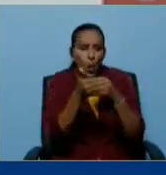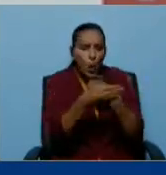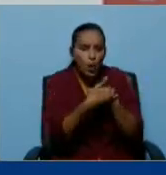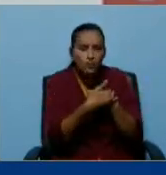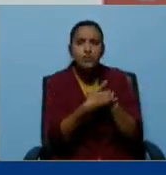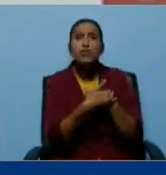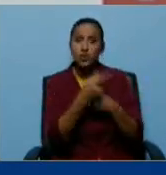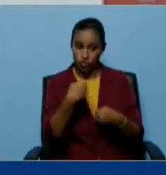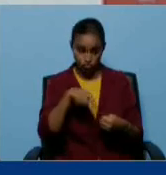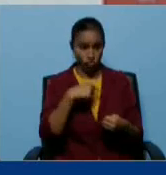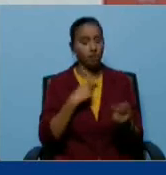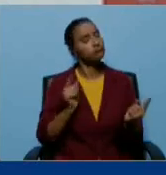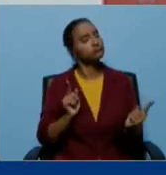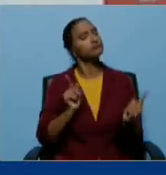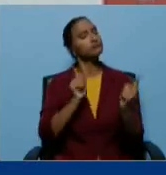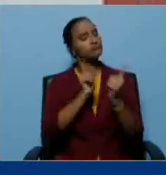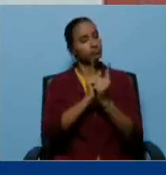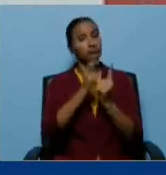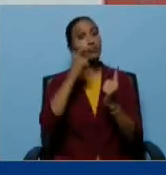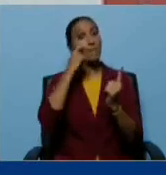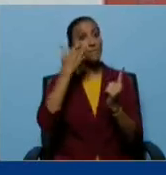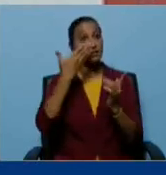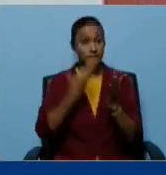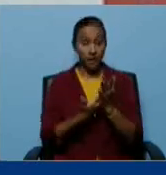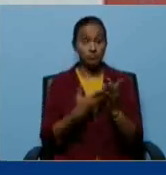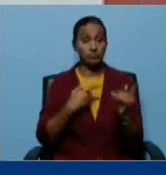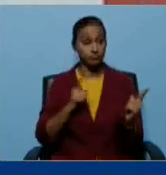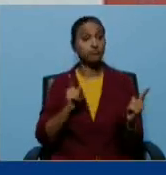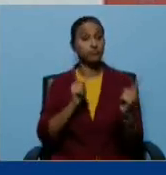Y nos reunimos en la viñeta.